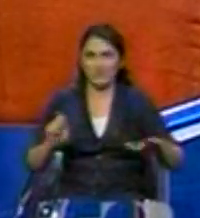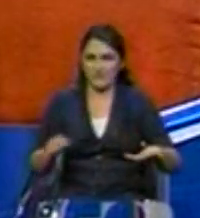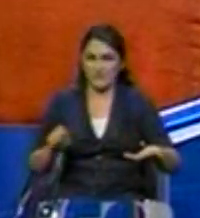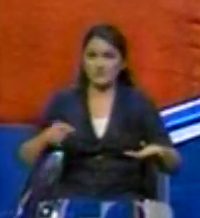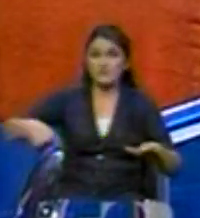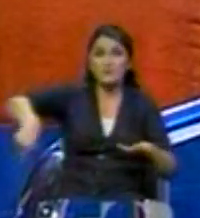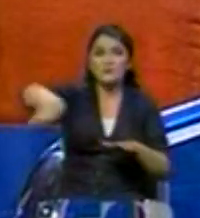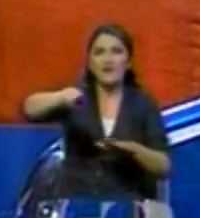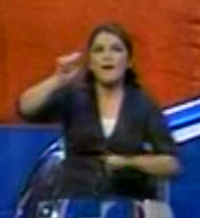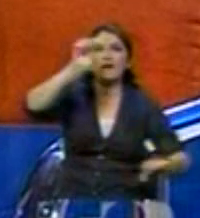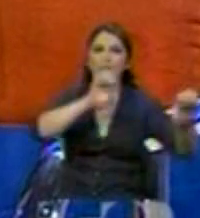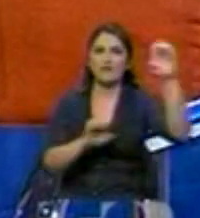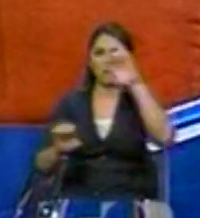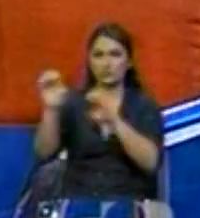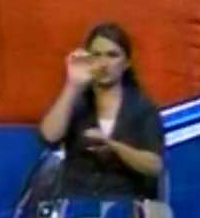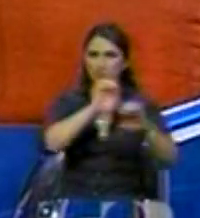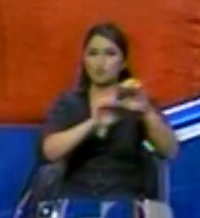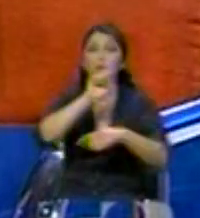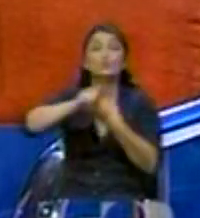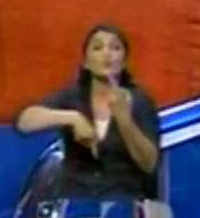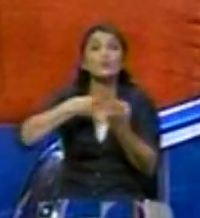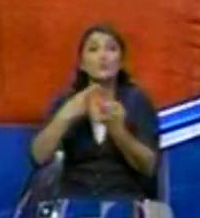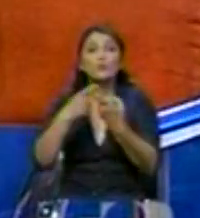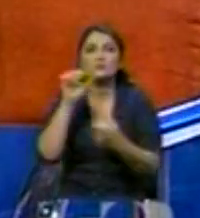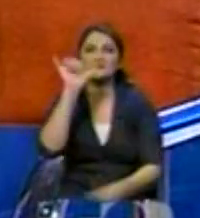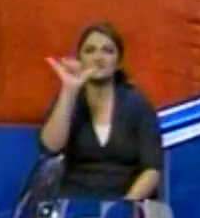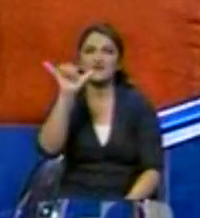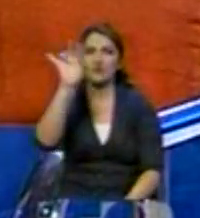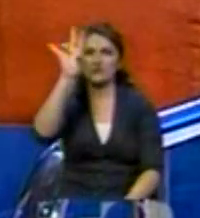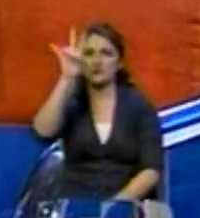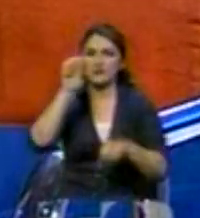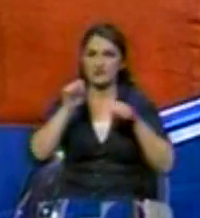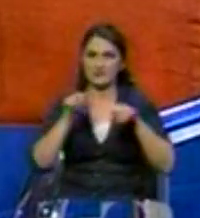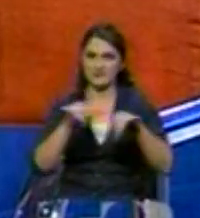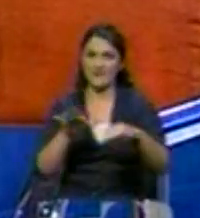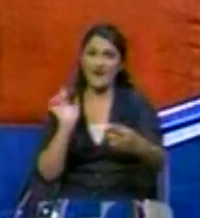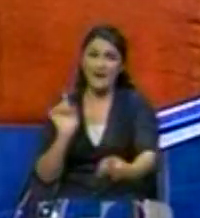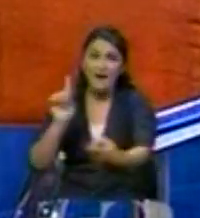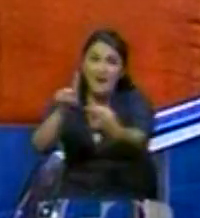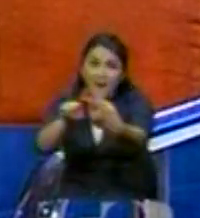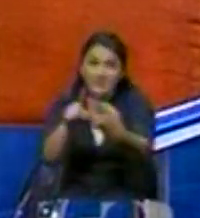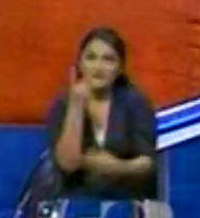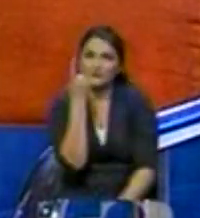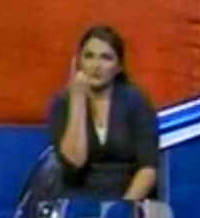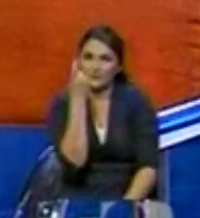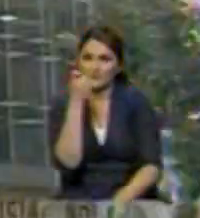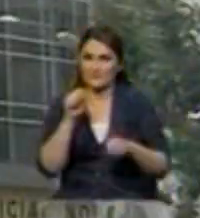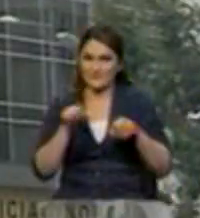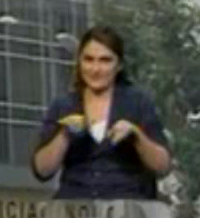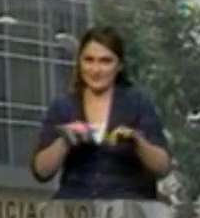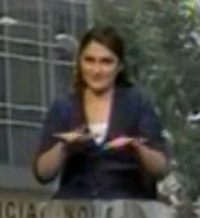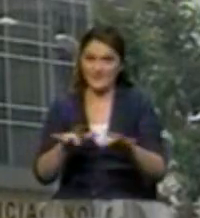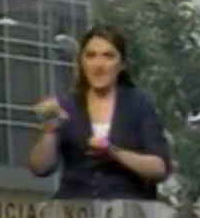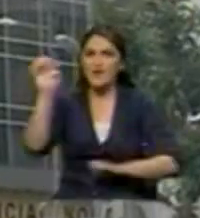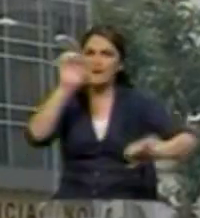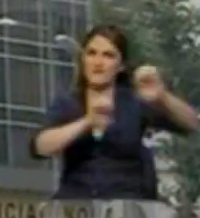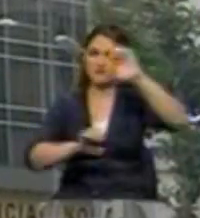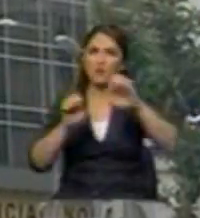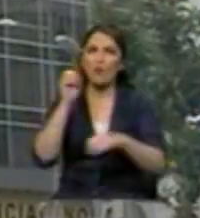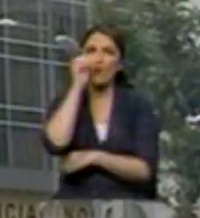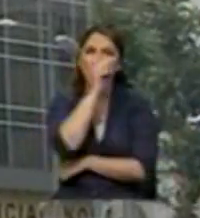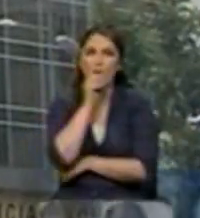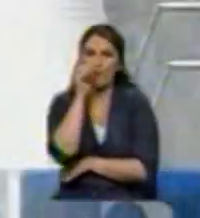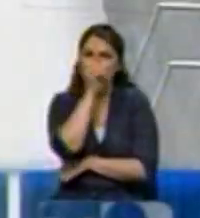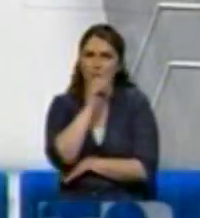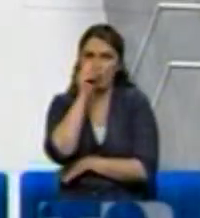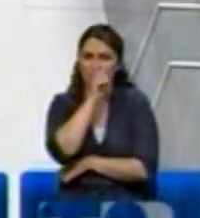exámenes iniciarán el sábado 7 y terminarán el miércoles 11 de septiembre. Será en el Complejo Judicial Norte donde